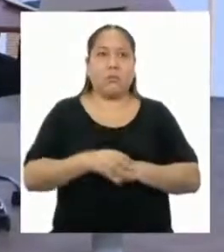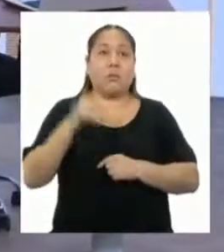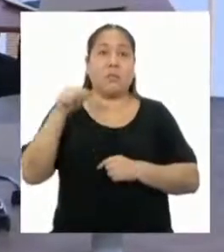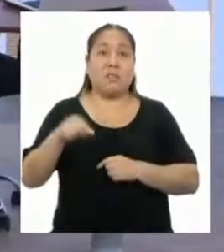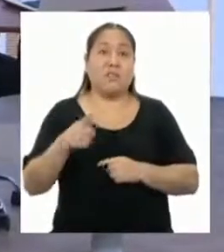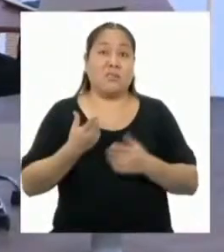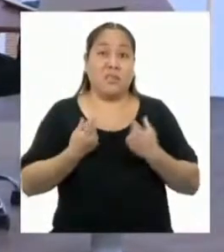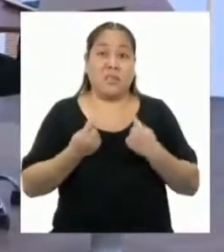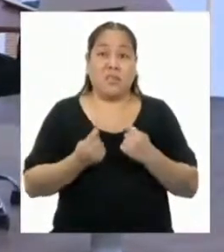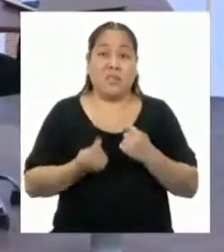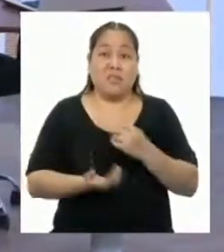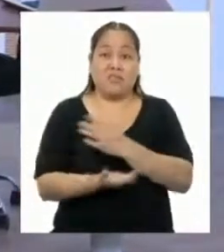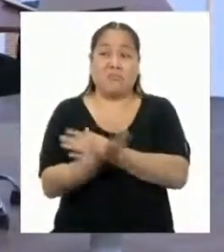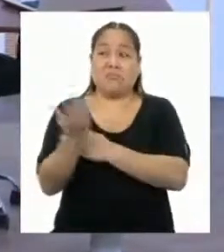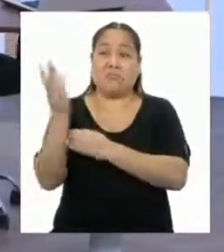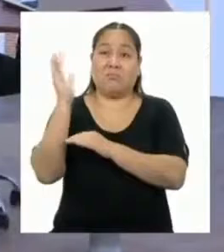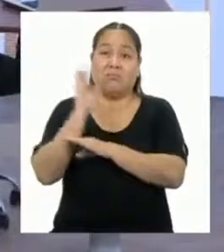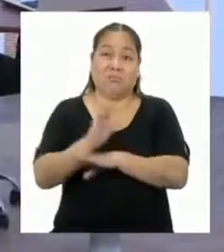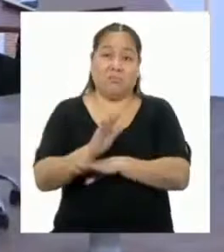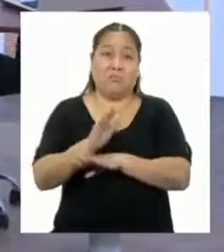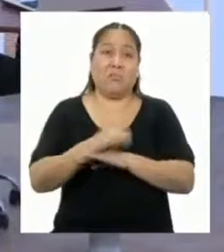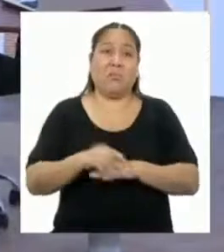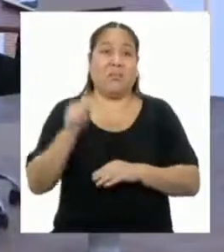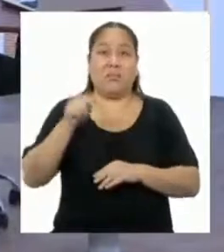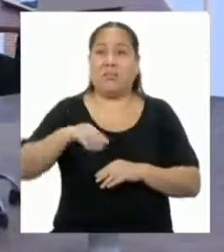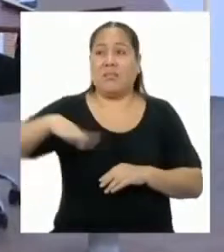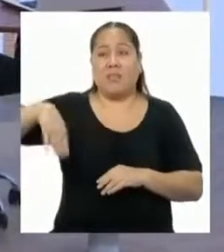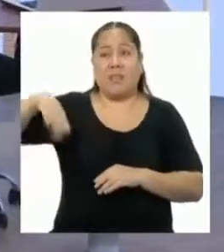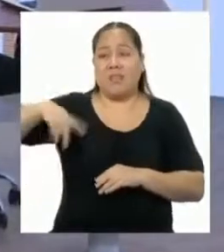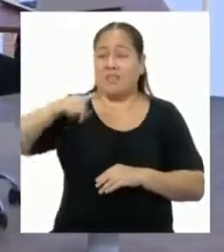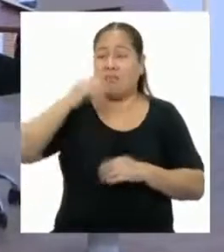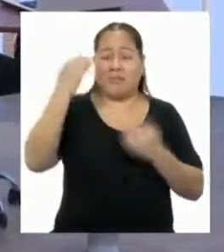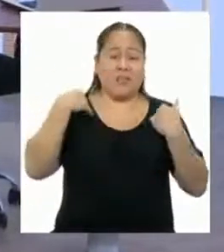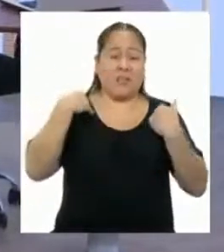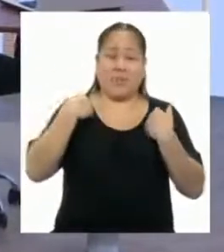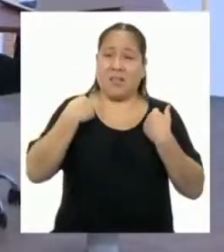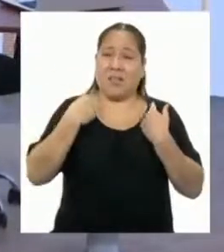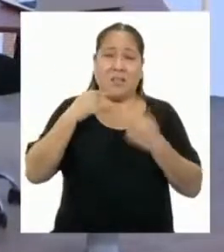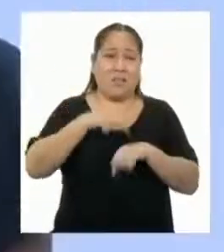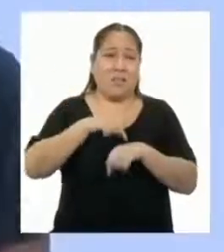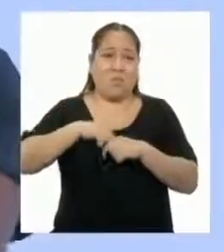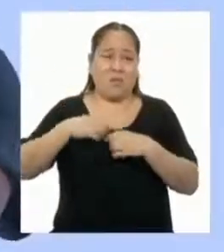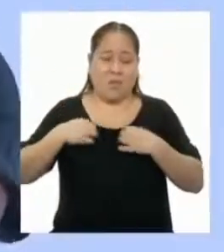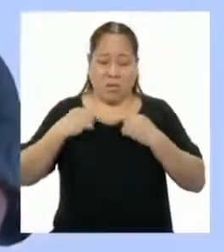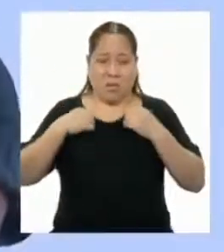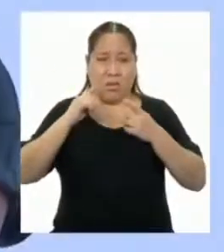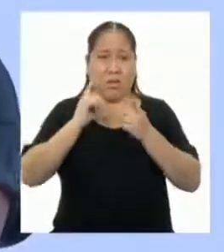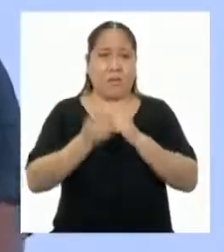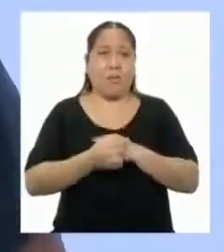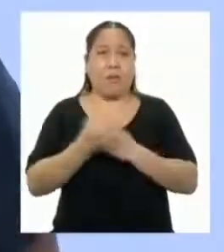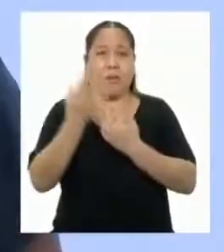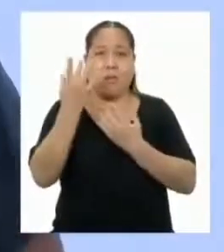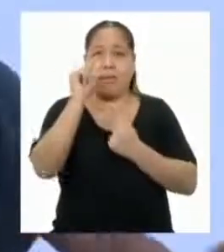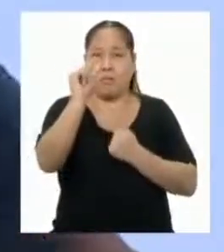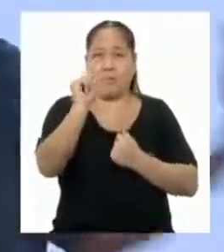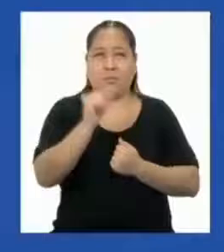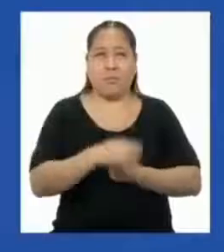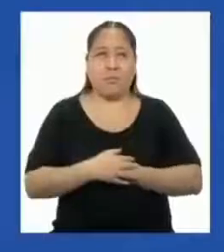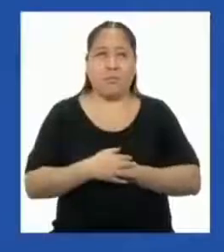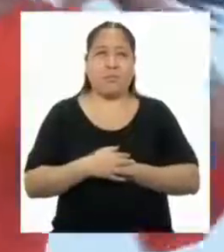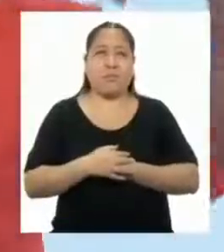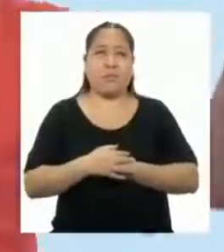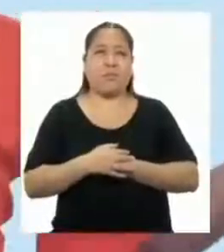eso he estado casi todo el día. Por eso se me hizo tarde y no tuve tiempo ni de cambiarme. Espérenme un ratito ya.